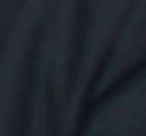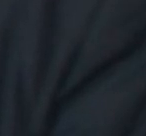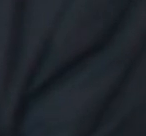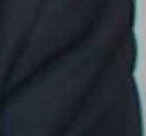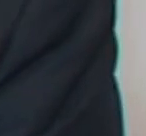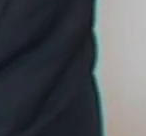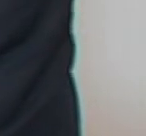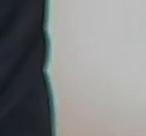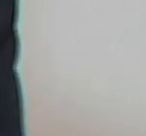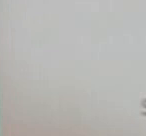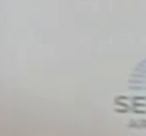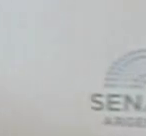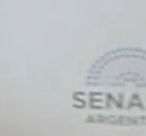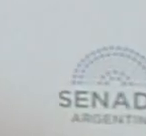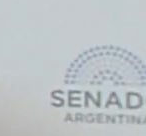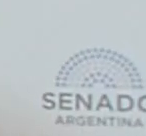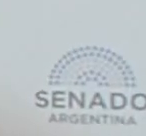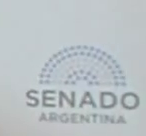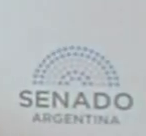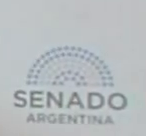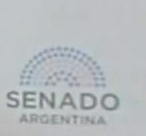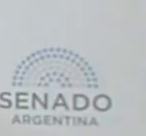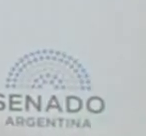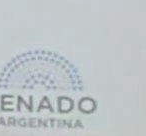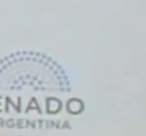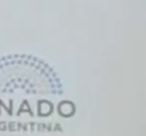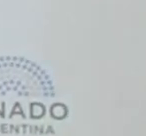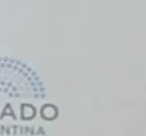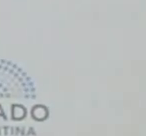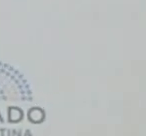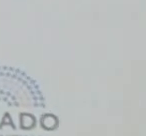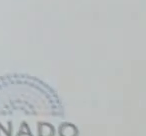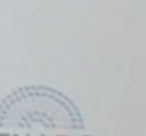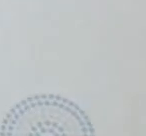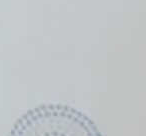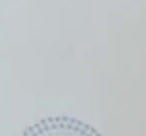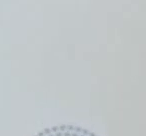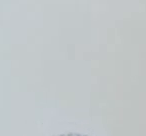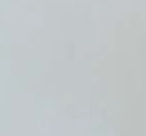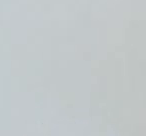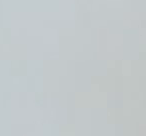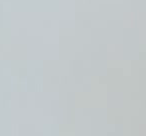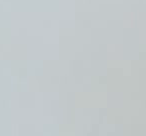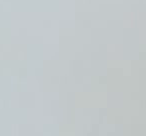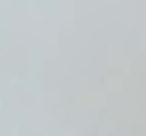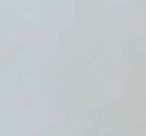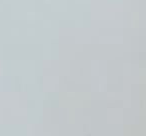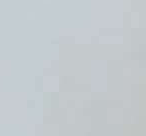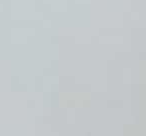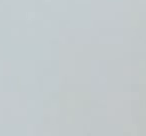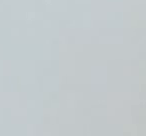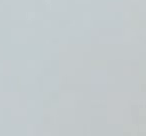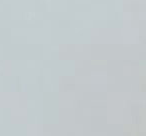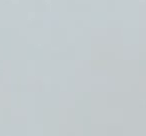en esta histórica sesión en el Senado. Se le puede denominar histórica, ¿no? Sí, la verdad que sí, es una sesión